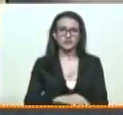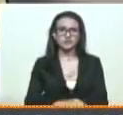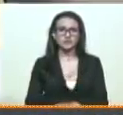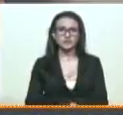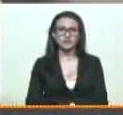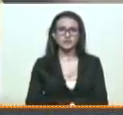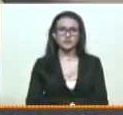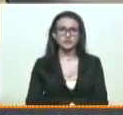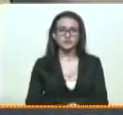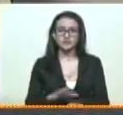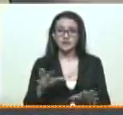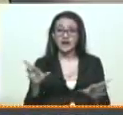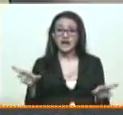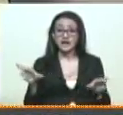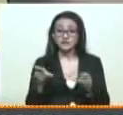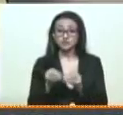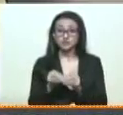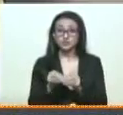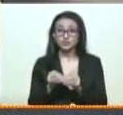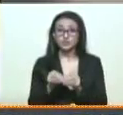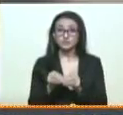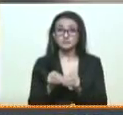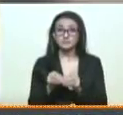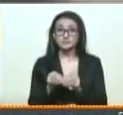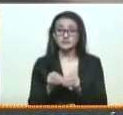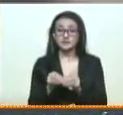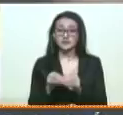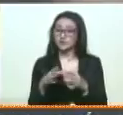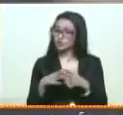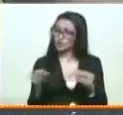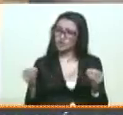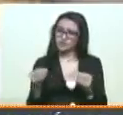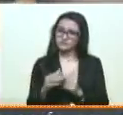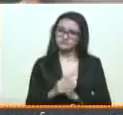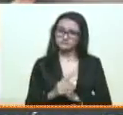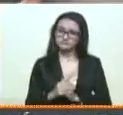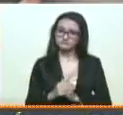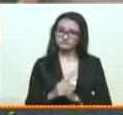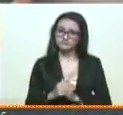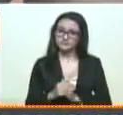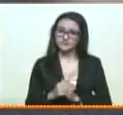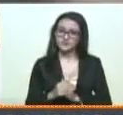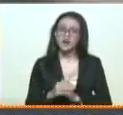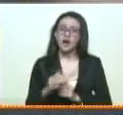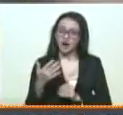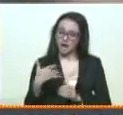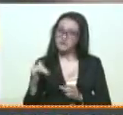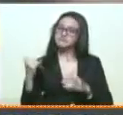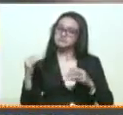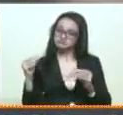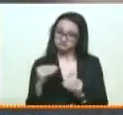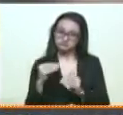que resume aquellas gestas, con sus propias contradicciones